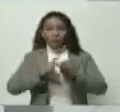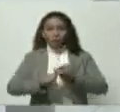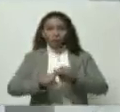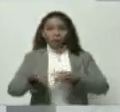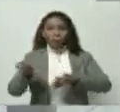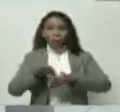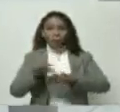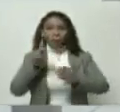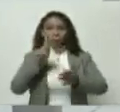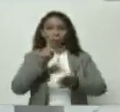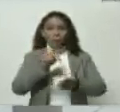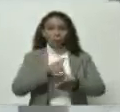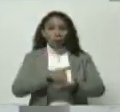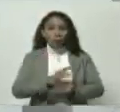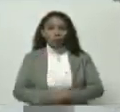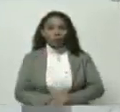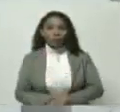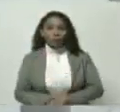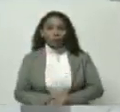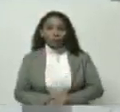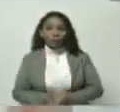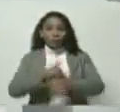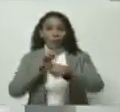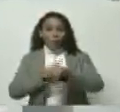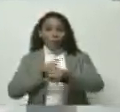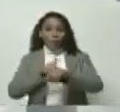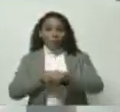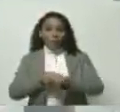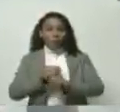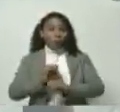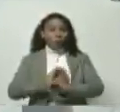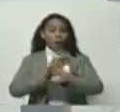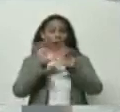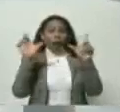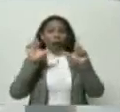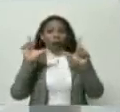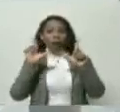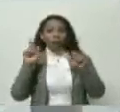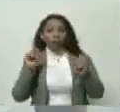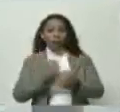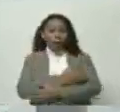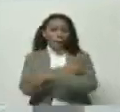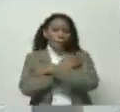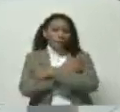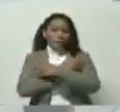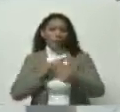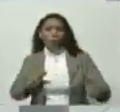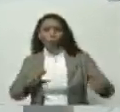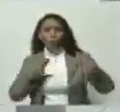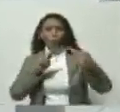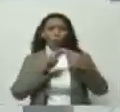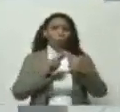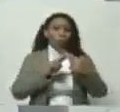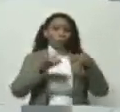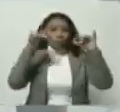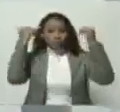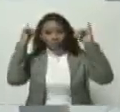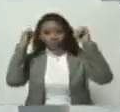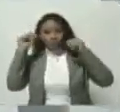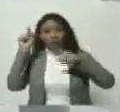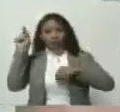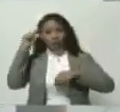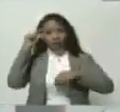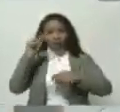llegó y fue, bueno, el momento genial porque ellos al abrazarse, al encontrarse, celebraron ese día,